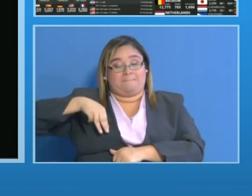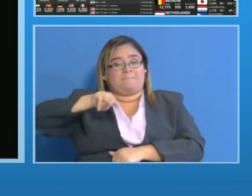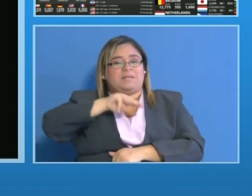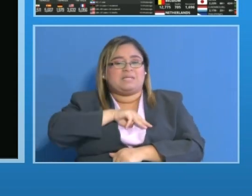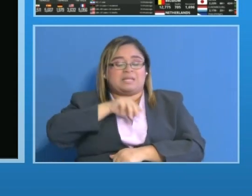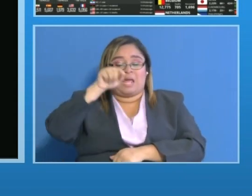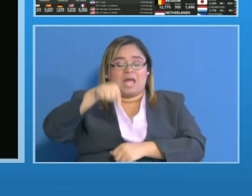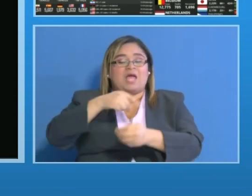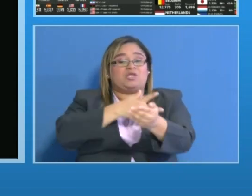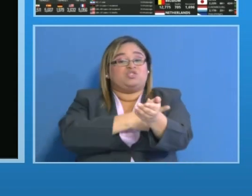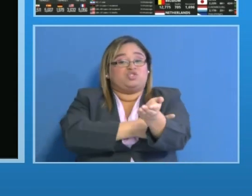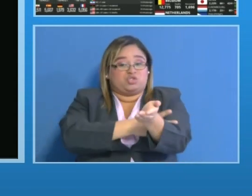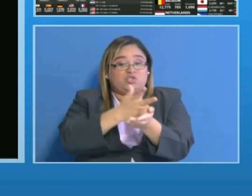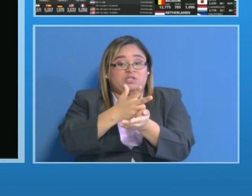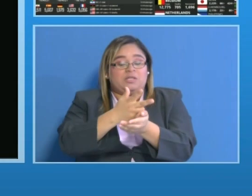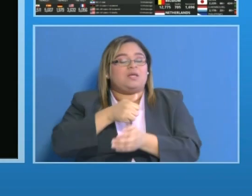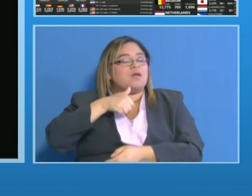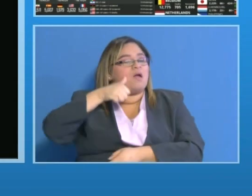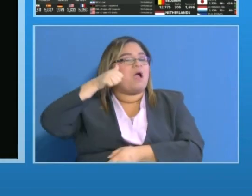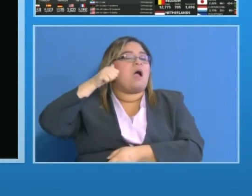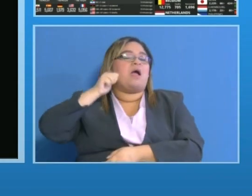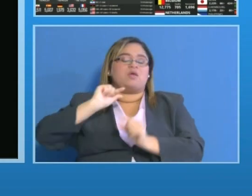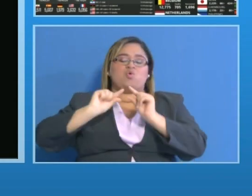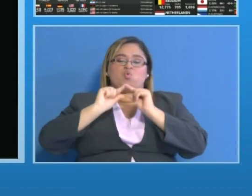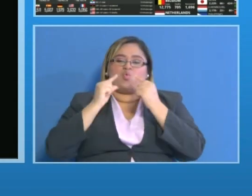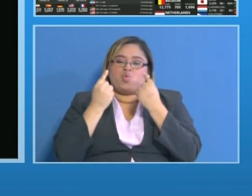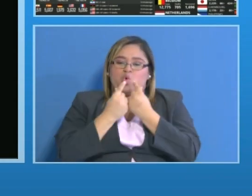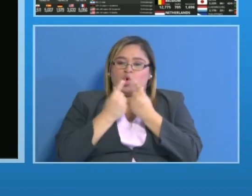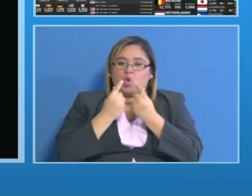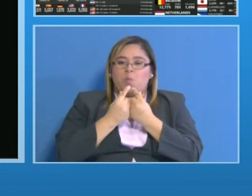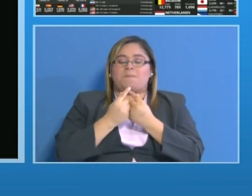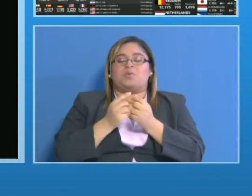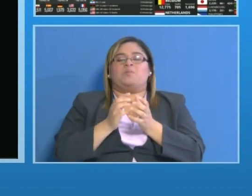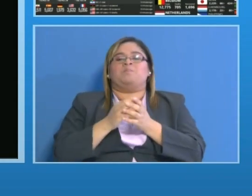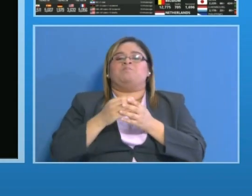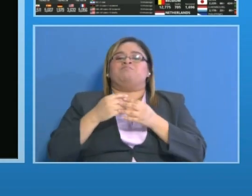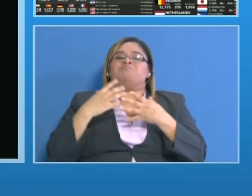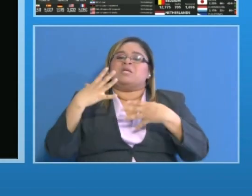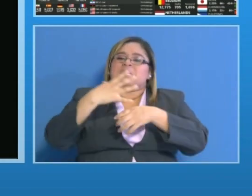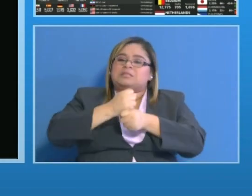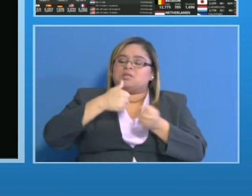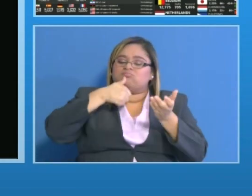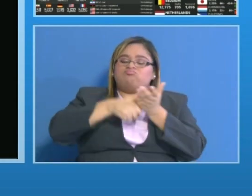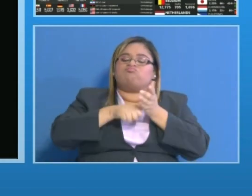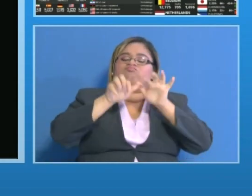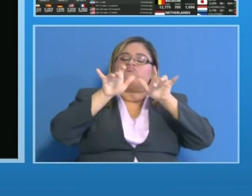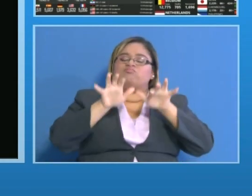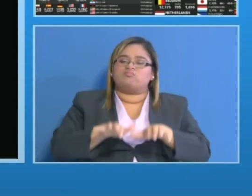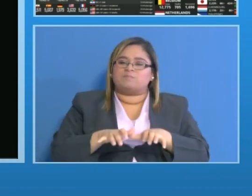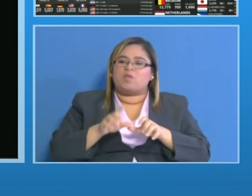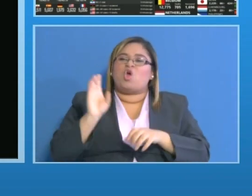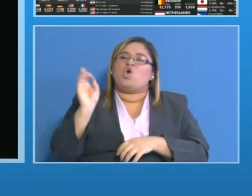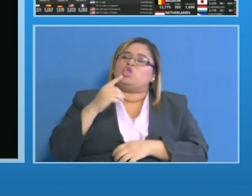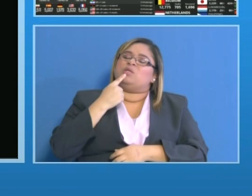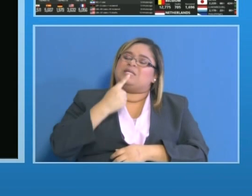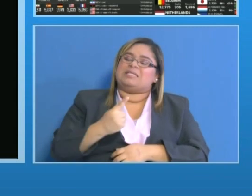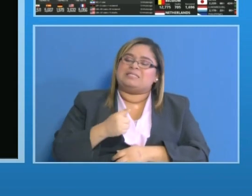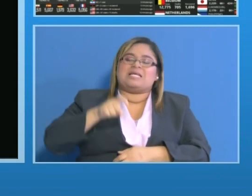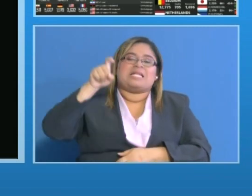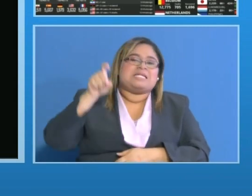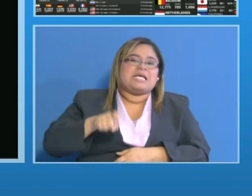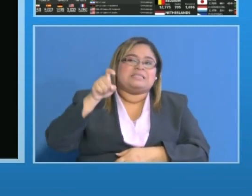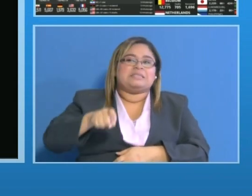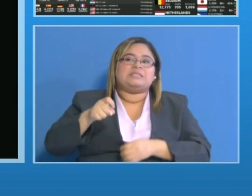de la sociedad chiricana, ayer los grupos organizados de la provincia emitieron un comunicado muy amplio donde exigen rendición